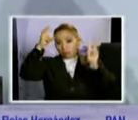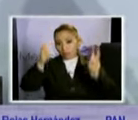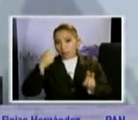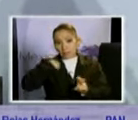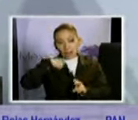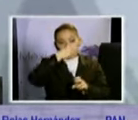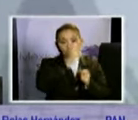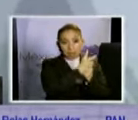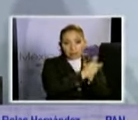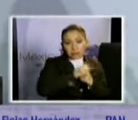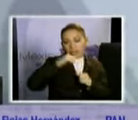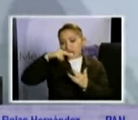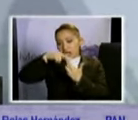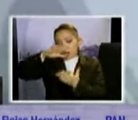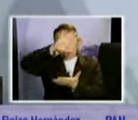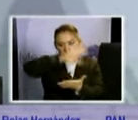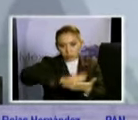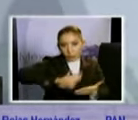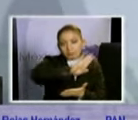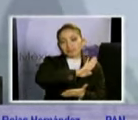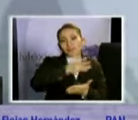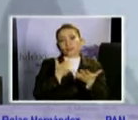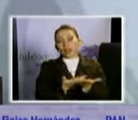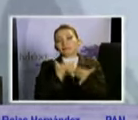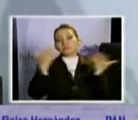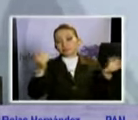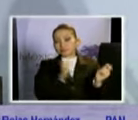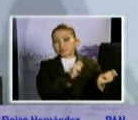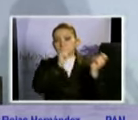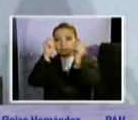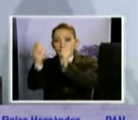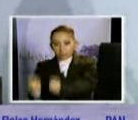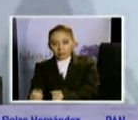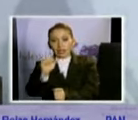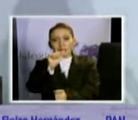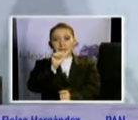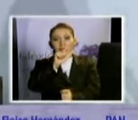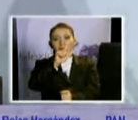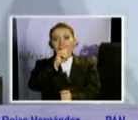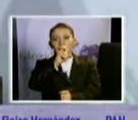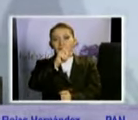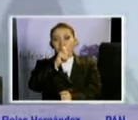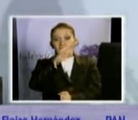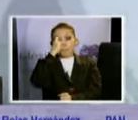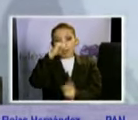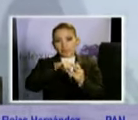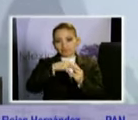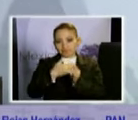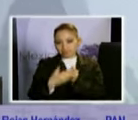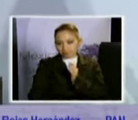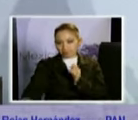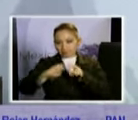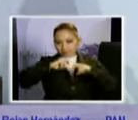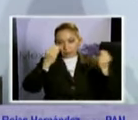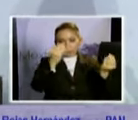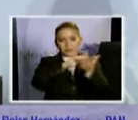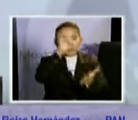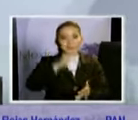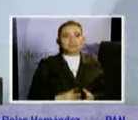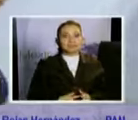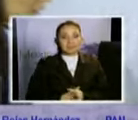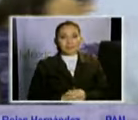para nuestro país y para nuestra región, y sin más, pues le cedería el uso de la palabra a Salvador para que pueda dar inicio al panel. Muchas